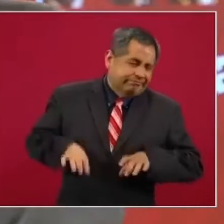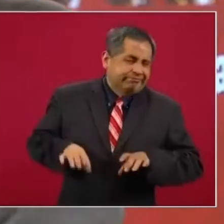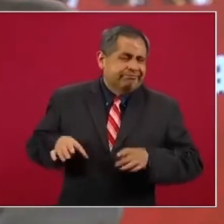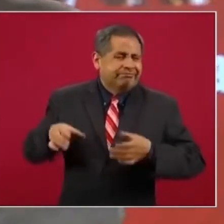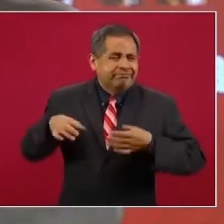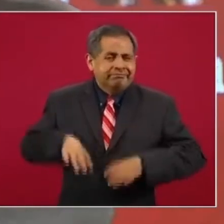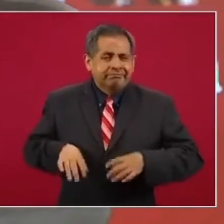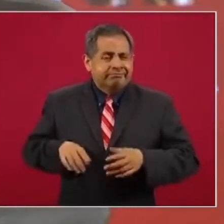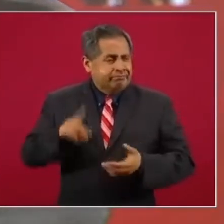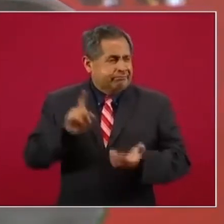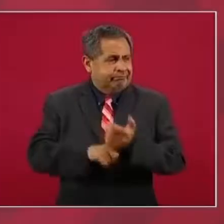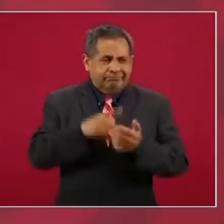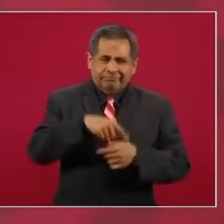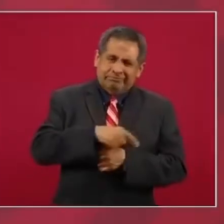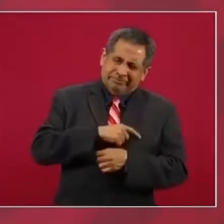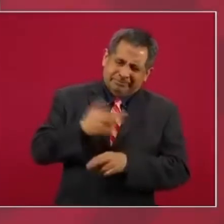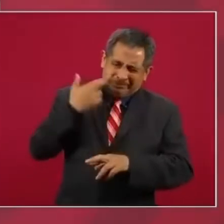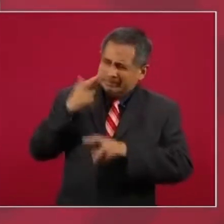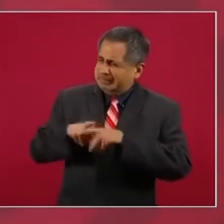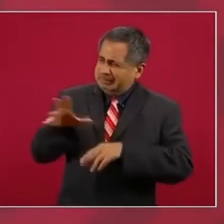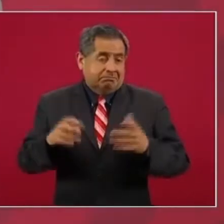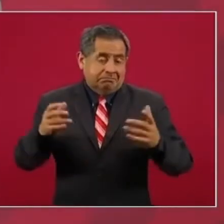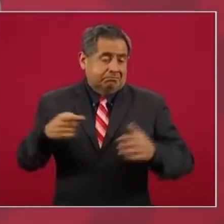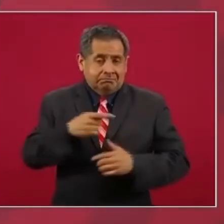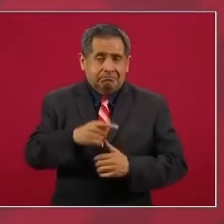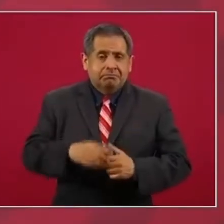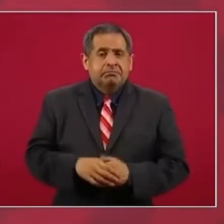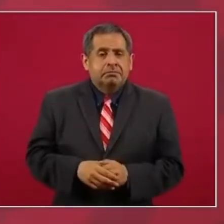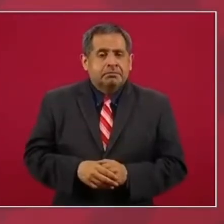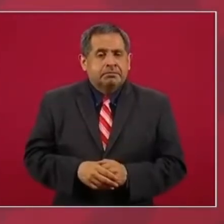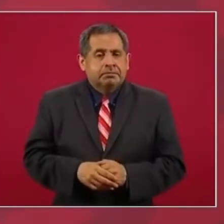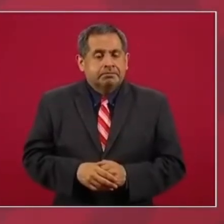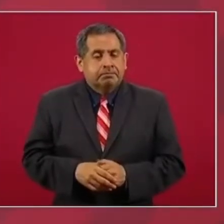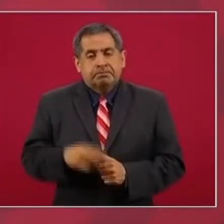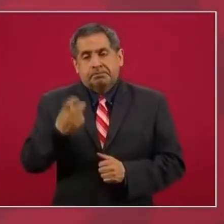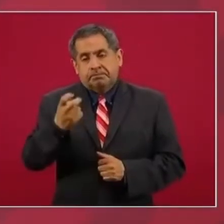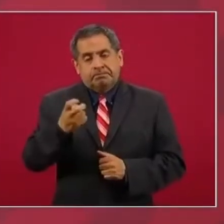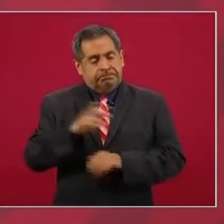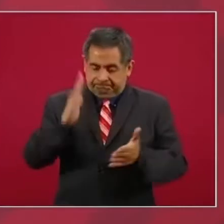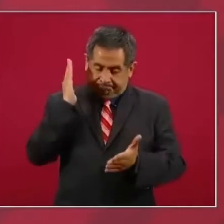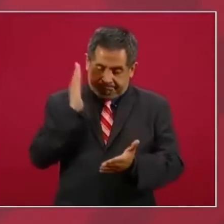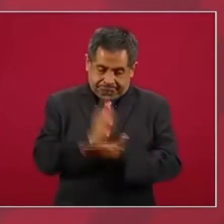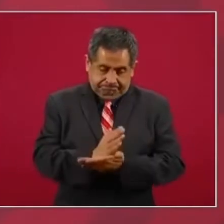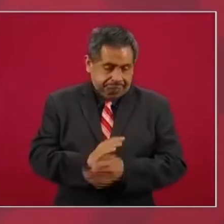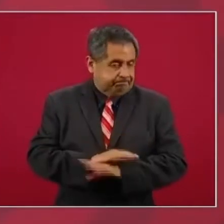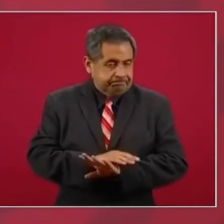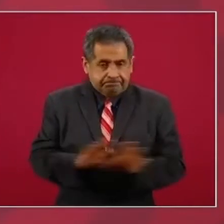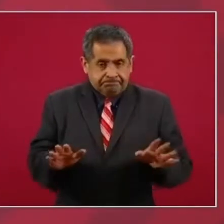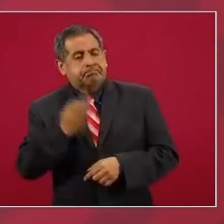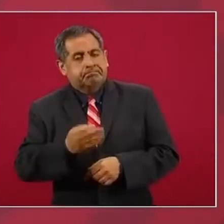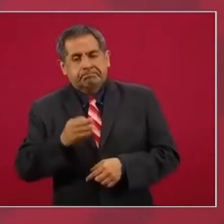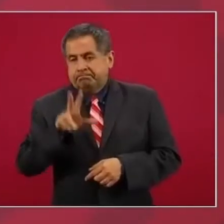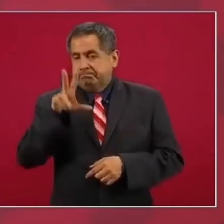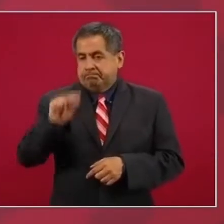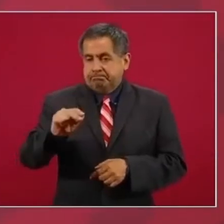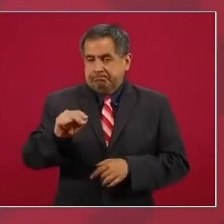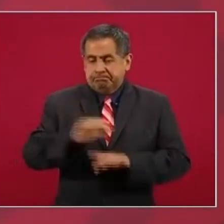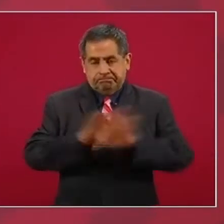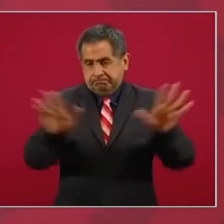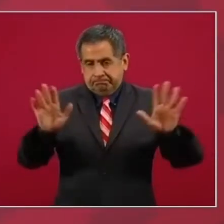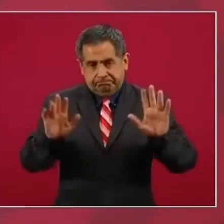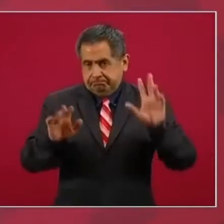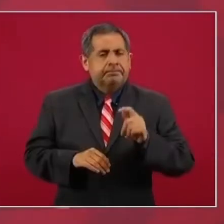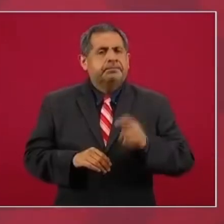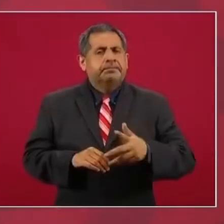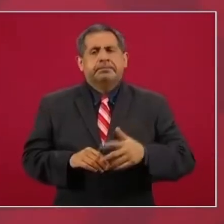cuando se dedicaban a robar, a saquear. Entonces, eso ya no se acepta y no tiene nada